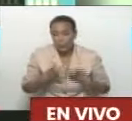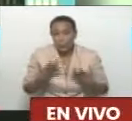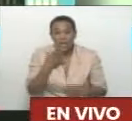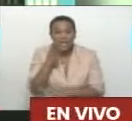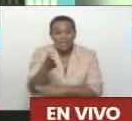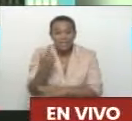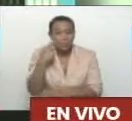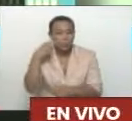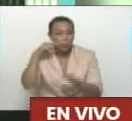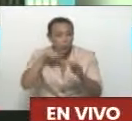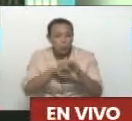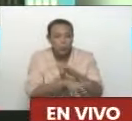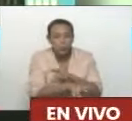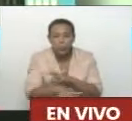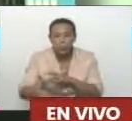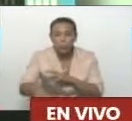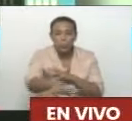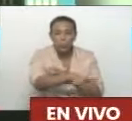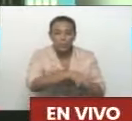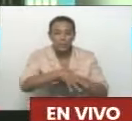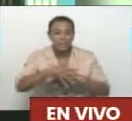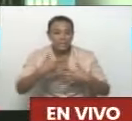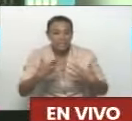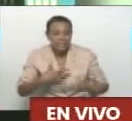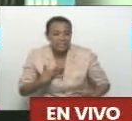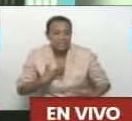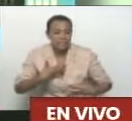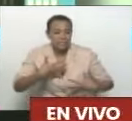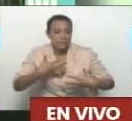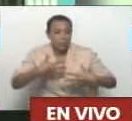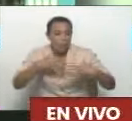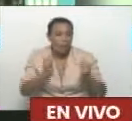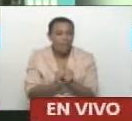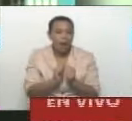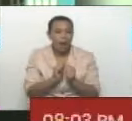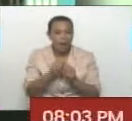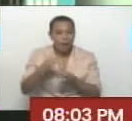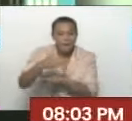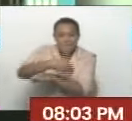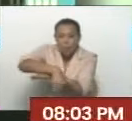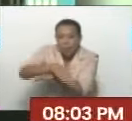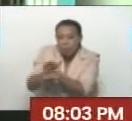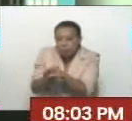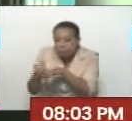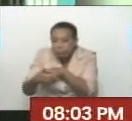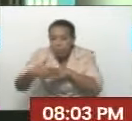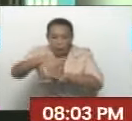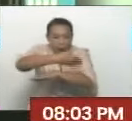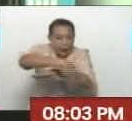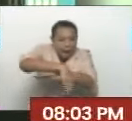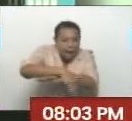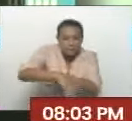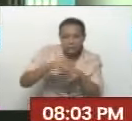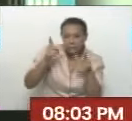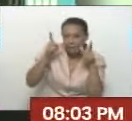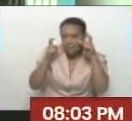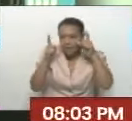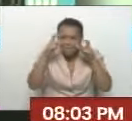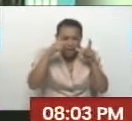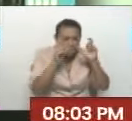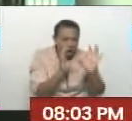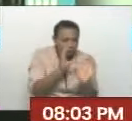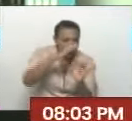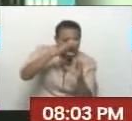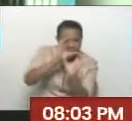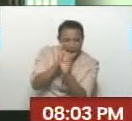ir y meterme en la batalla de cada callejón, de cada calle, de cada